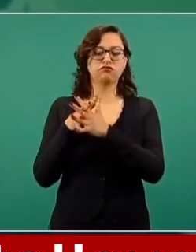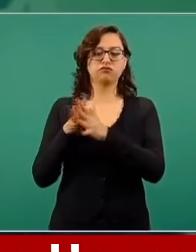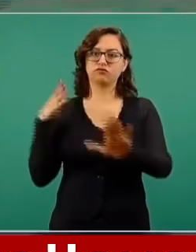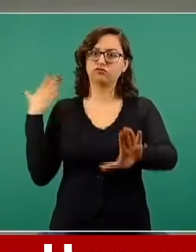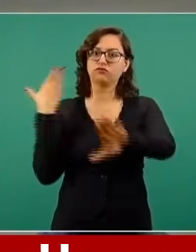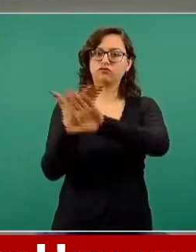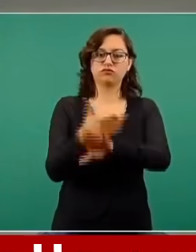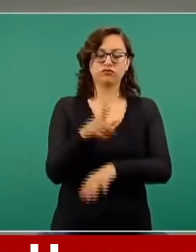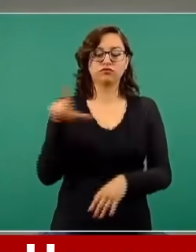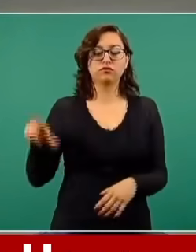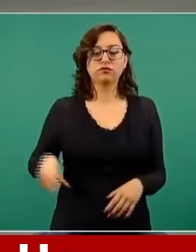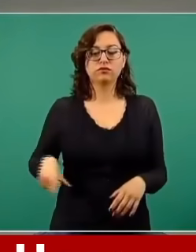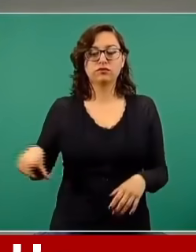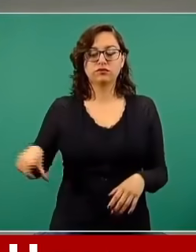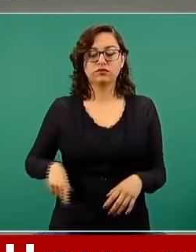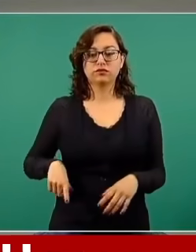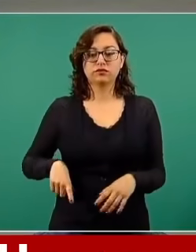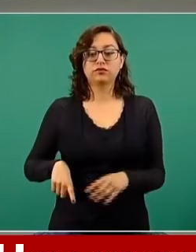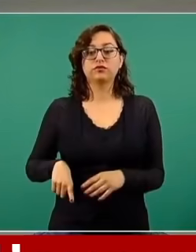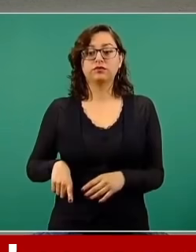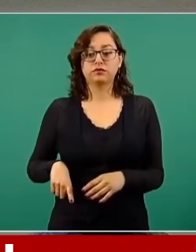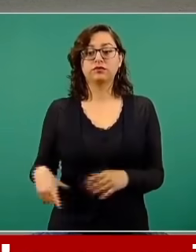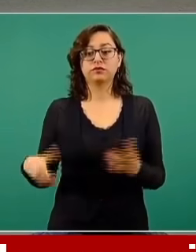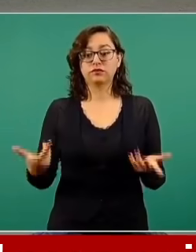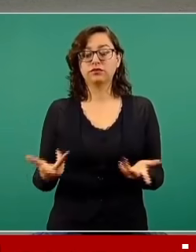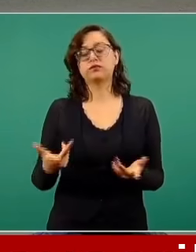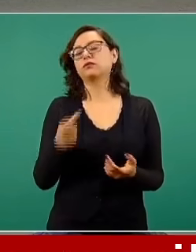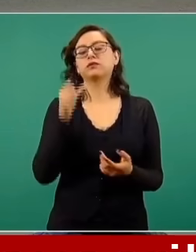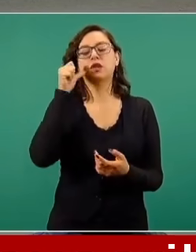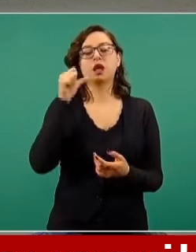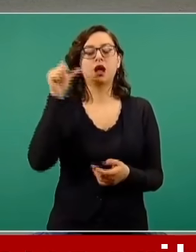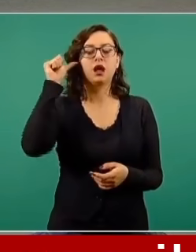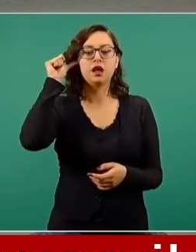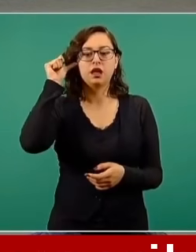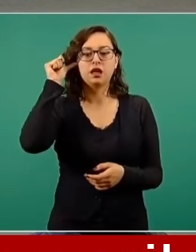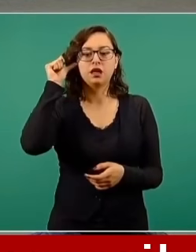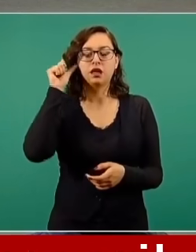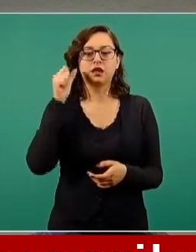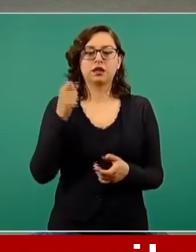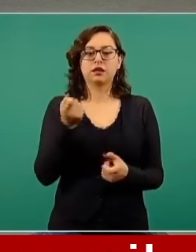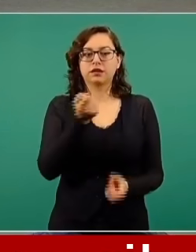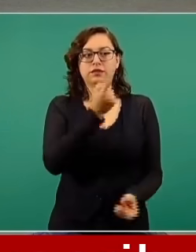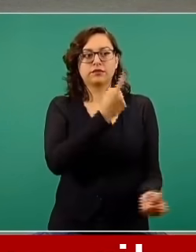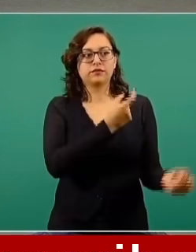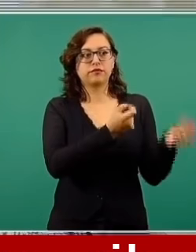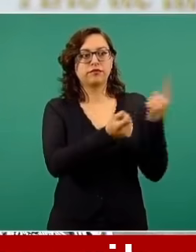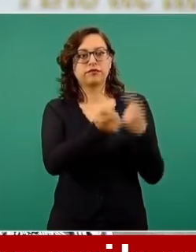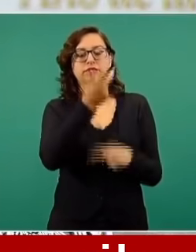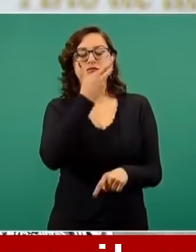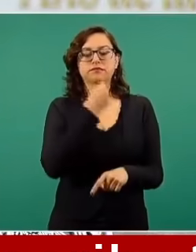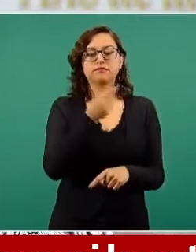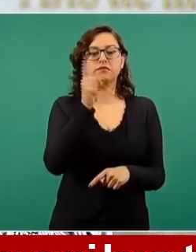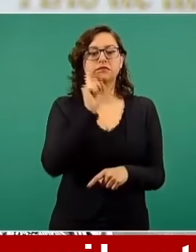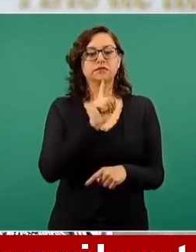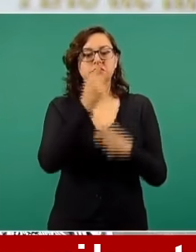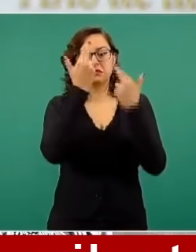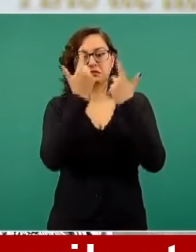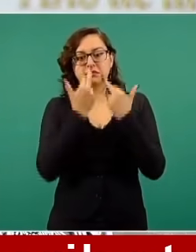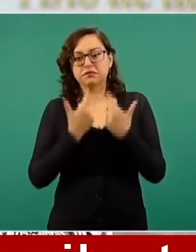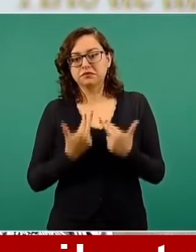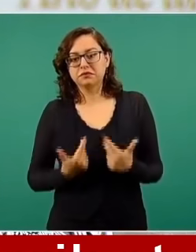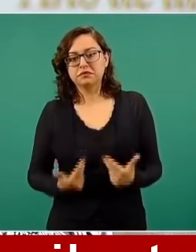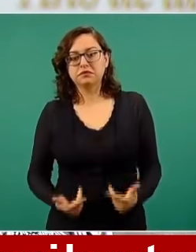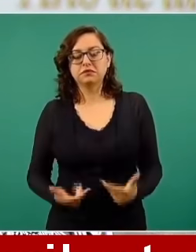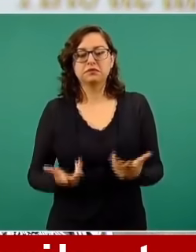Por eso ayer se rasgaban las vestiduras algunos comentaristas, mujeres y hombres, diciendo que por